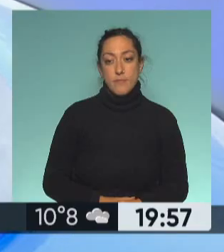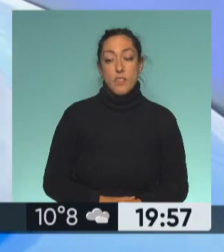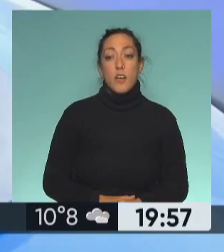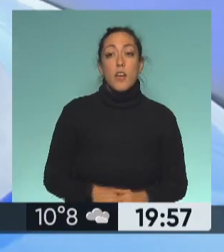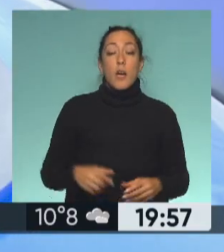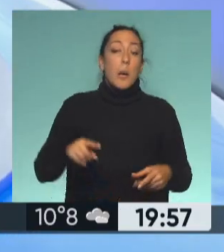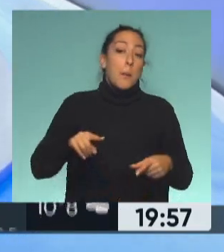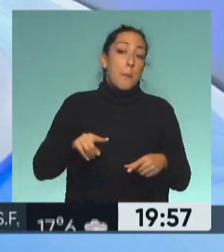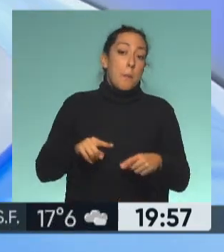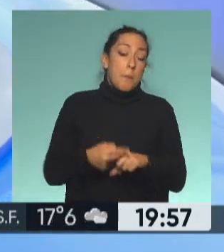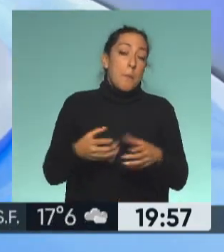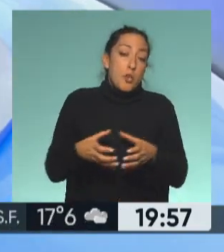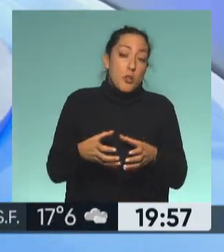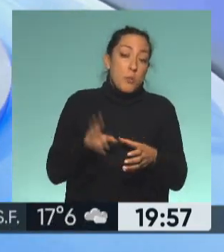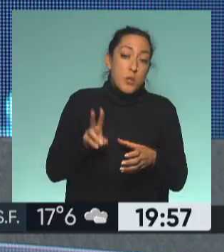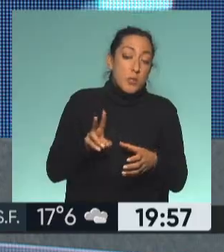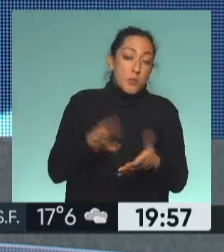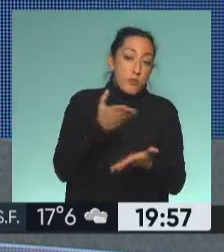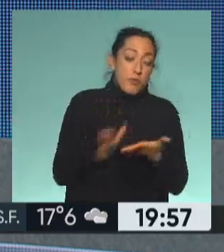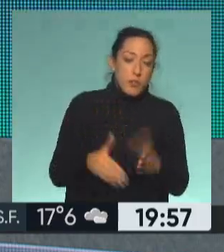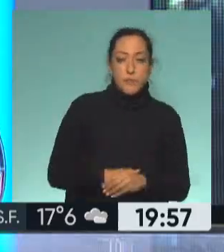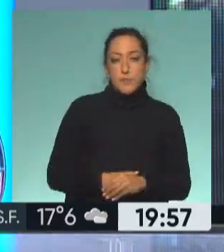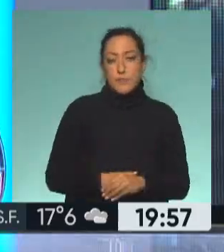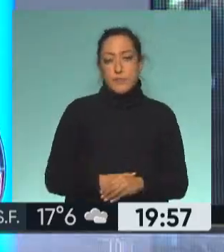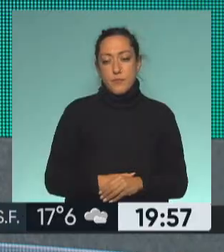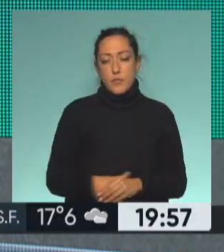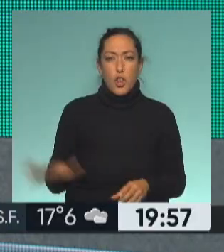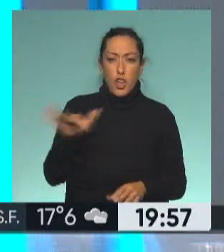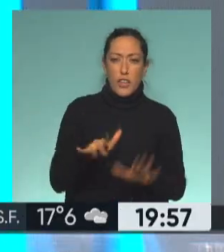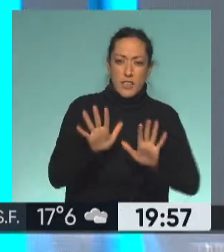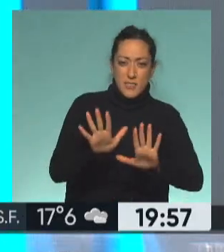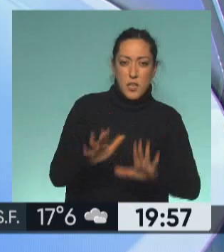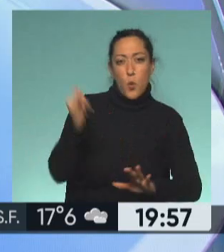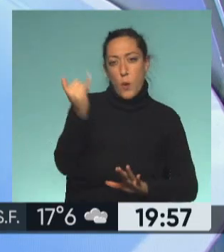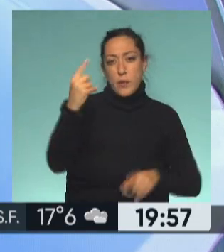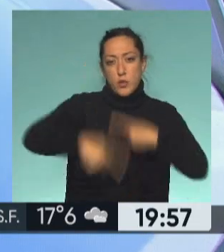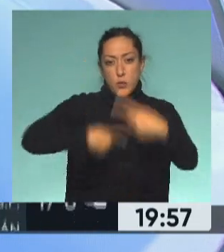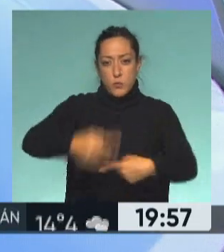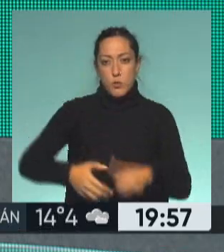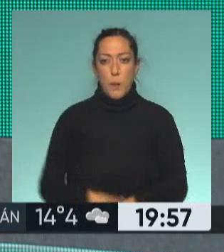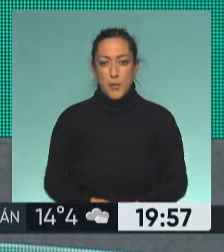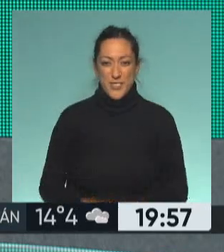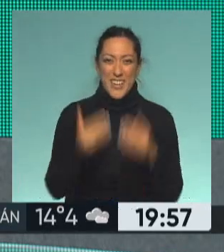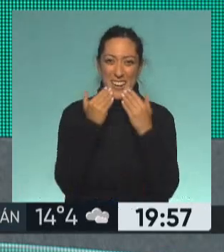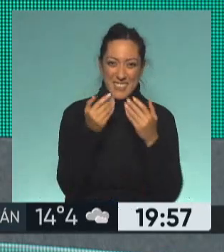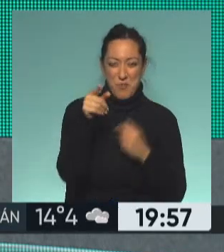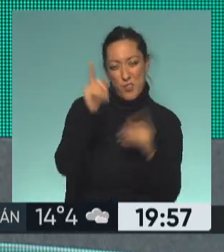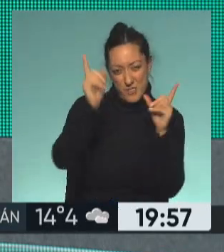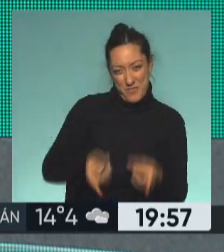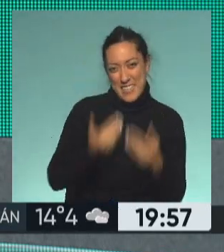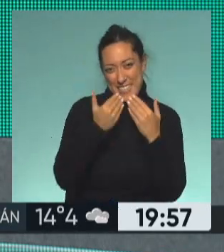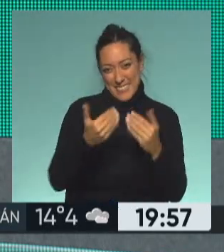peronismo. Te traigo Pero un montón todos de los mercadería días la tenemos próxima. acá No hay edición. ningún problema. Pero El jueves la ¿cómo? seguimos. Sí. Gracias. Y gracias a vos